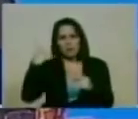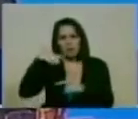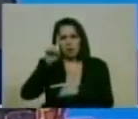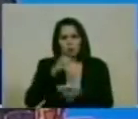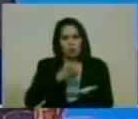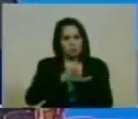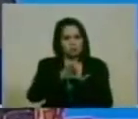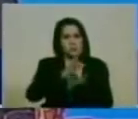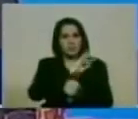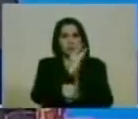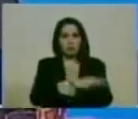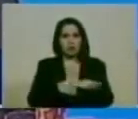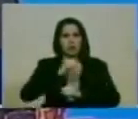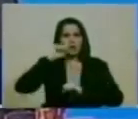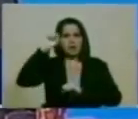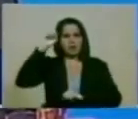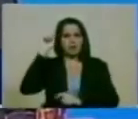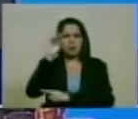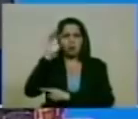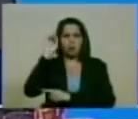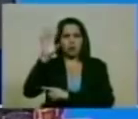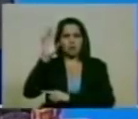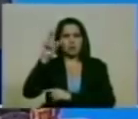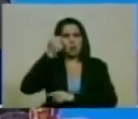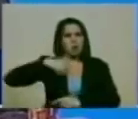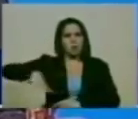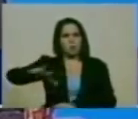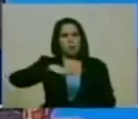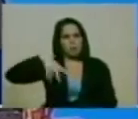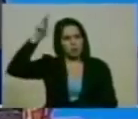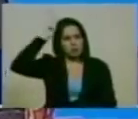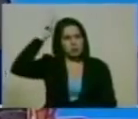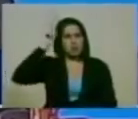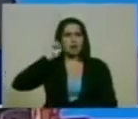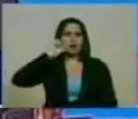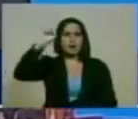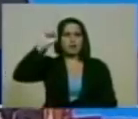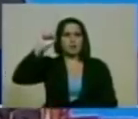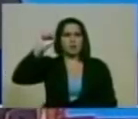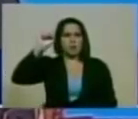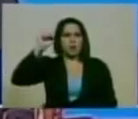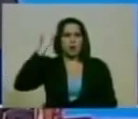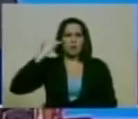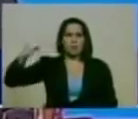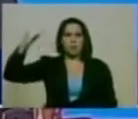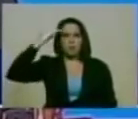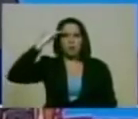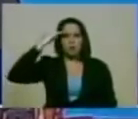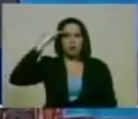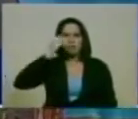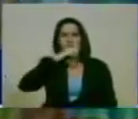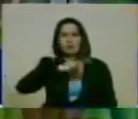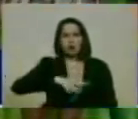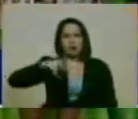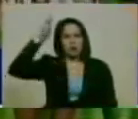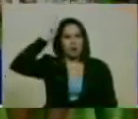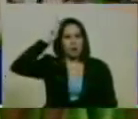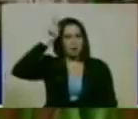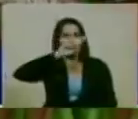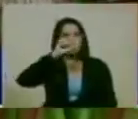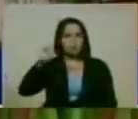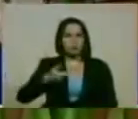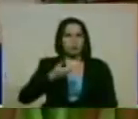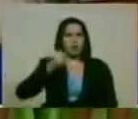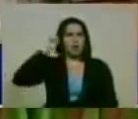de poder. ¡Que viva el Congreso de los Pueblos Indígenas! ¡Viva! ¡Que viva la memoria histórica de Guaycaipuro! ¡Viva! ¡Que viva